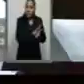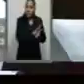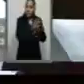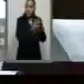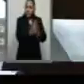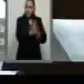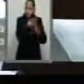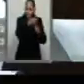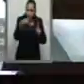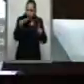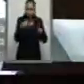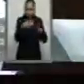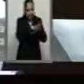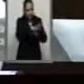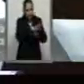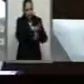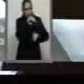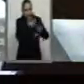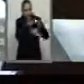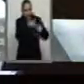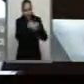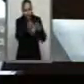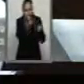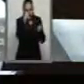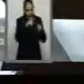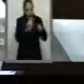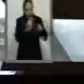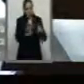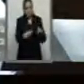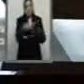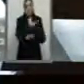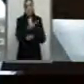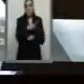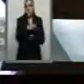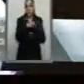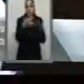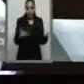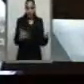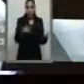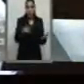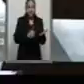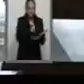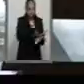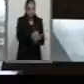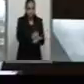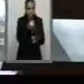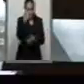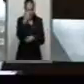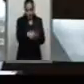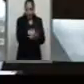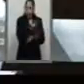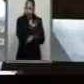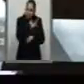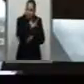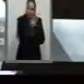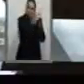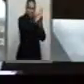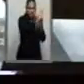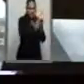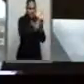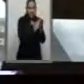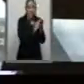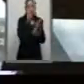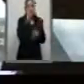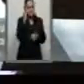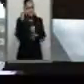al otorgar por primera vez a la capital del país el poder participar plenamente en Pacto Federal y darle a la actual Asamblea